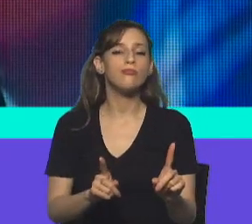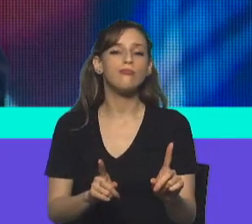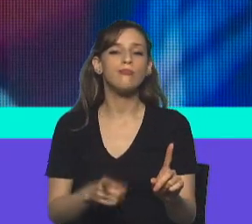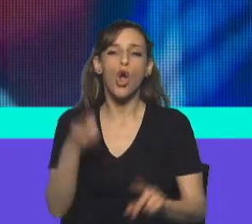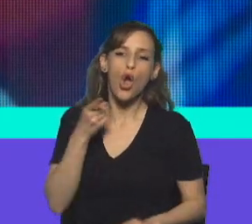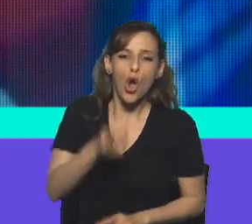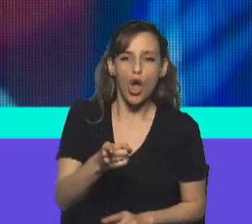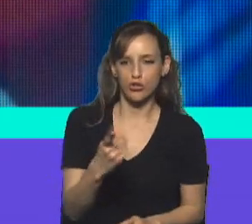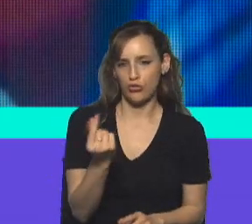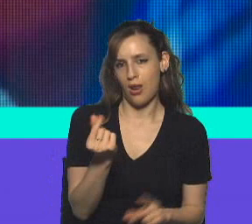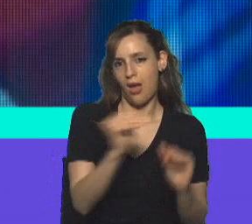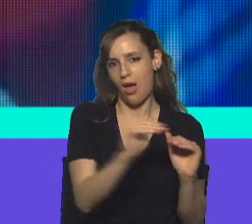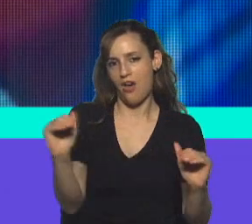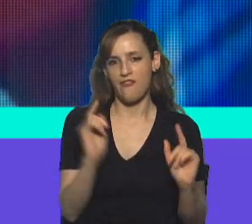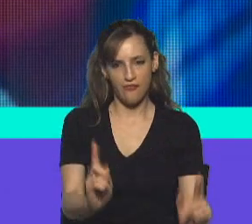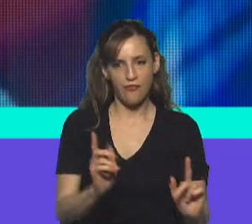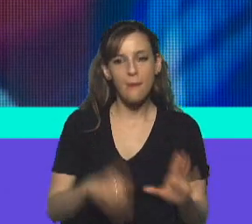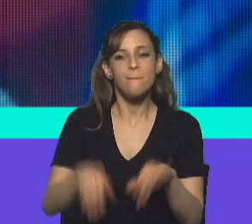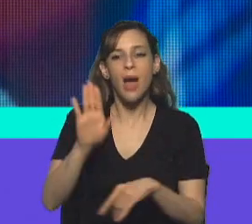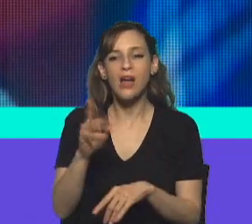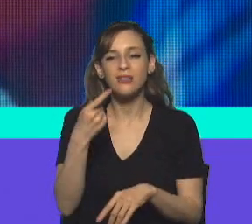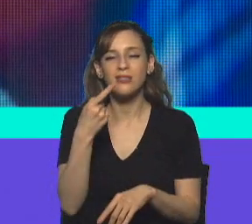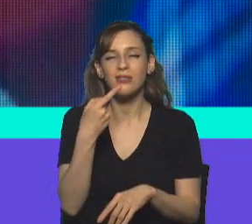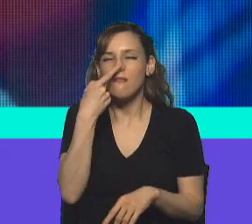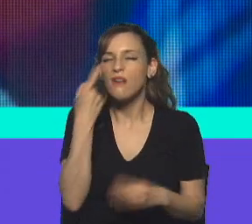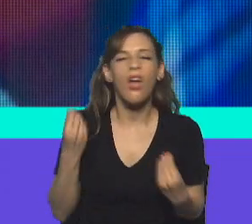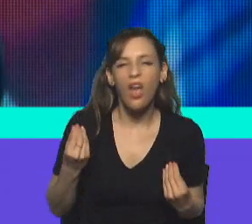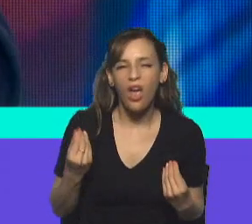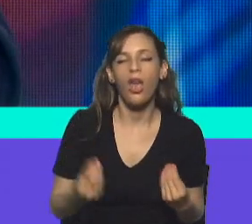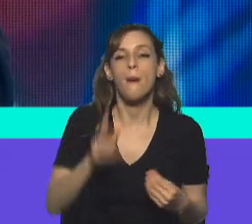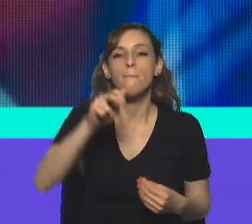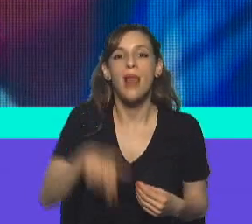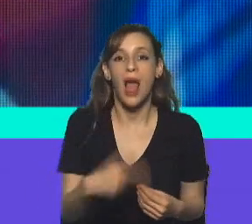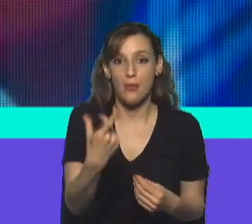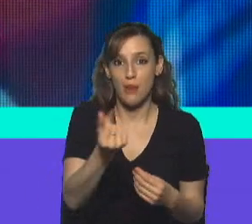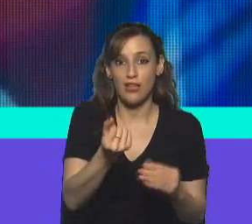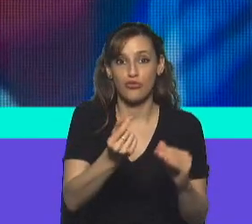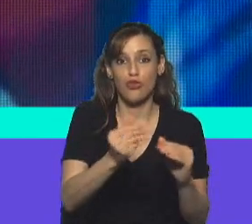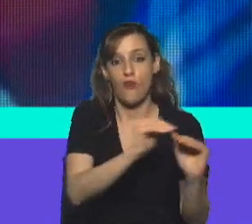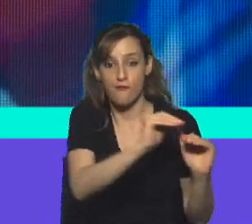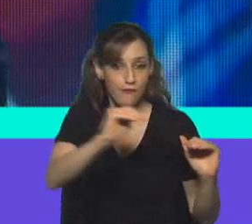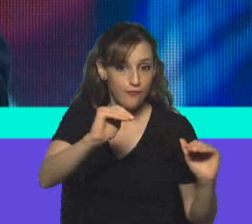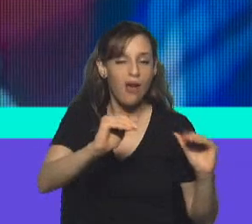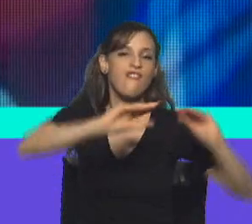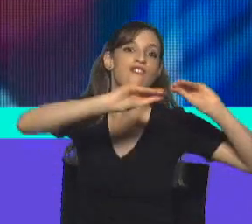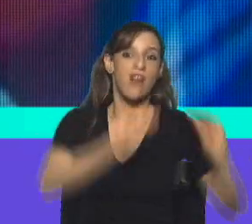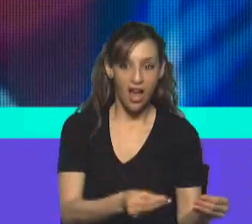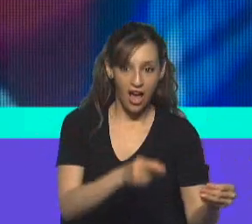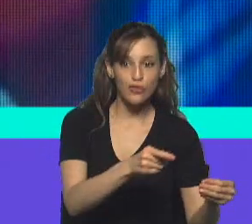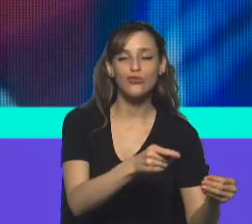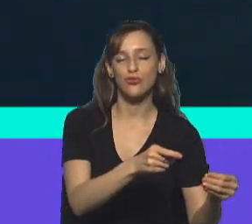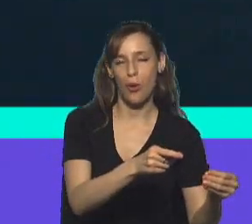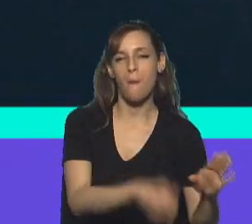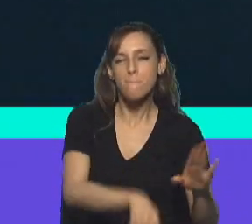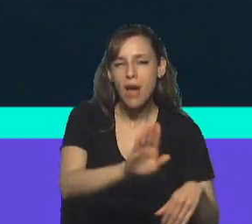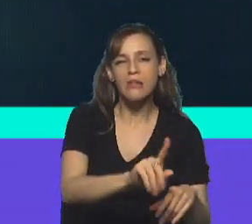están políticamente más y más interesados en que esto fracase que la preocupación que pueden tener por lo que le pasa